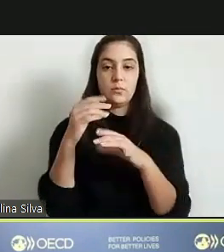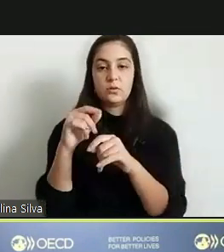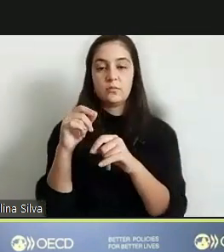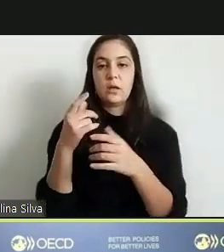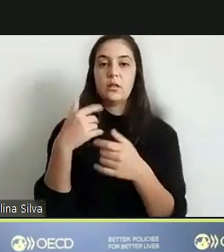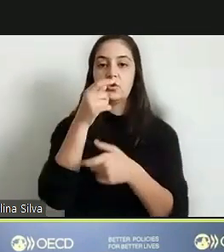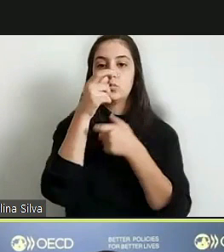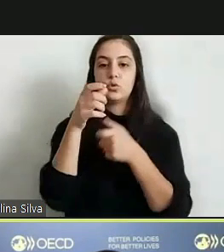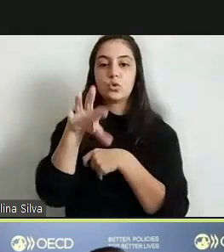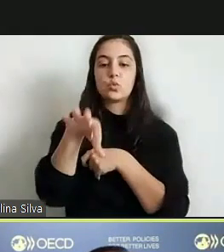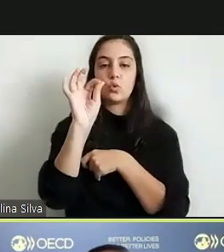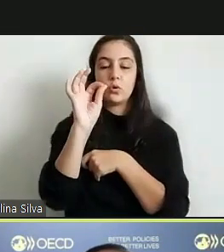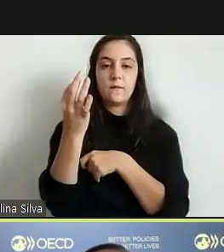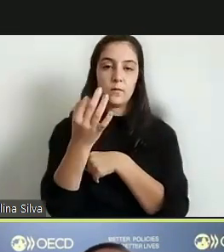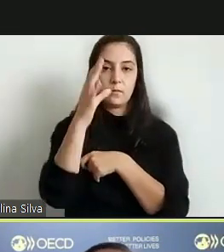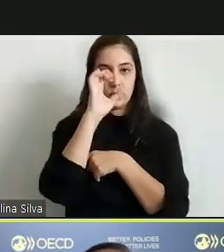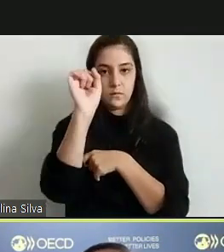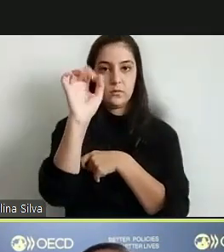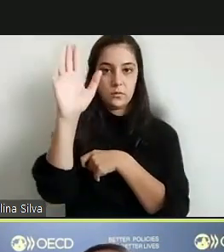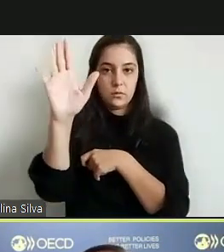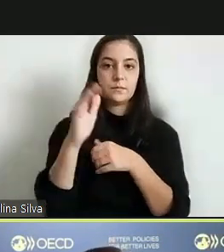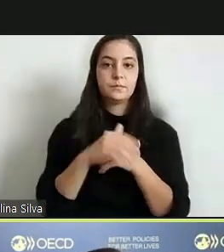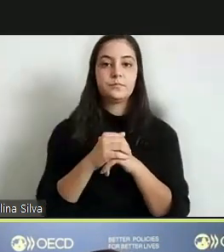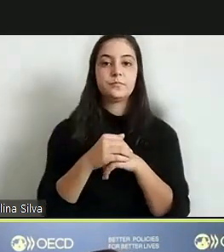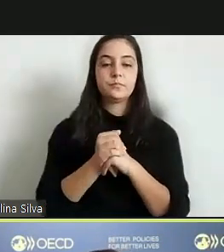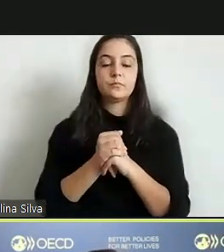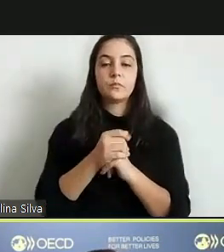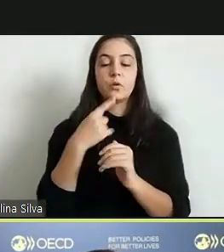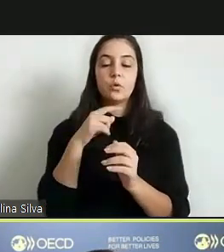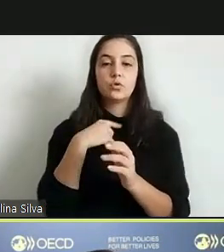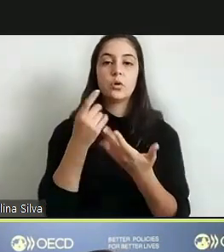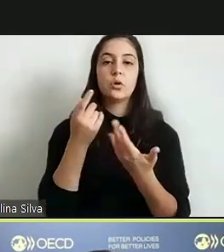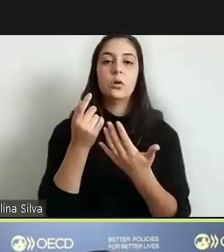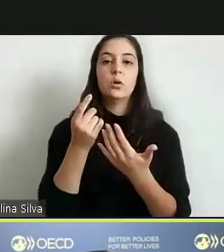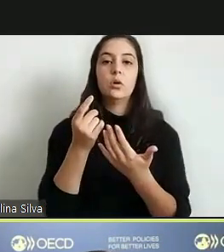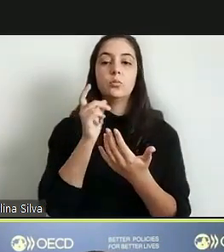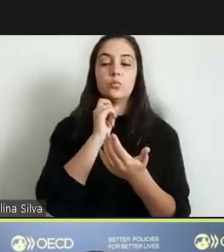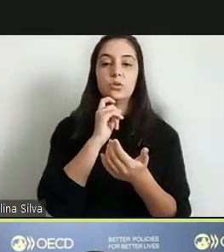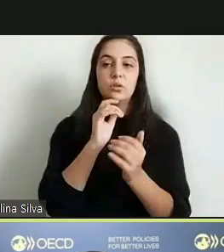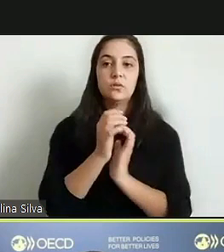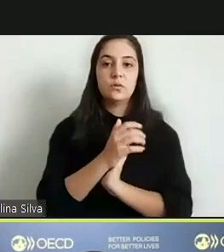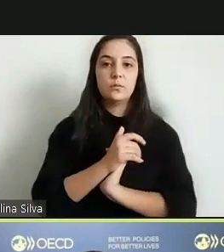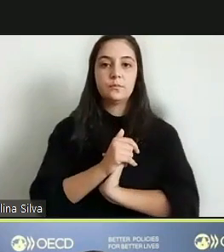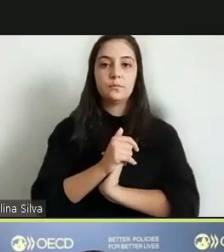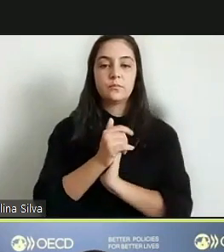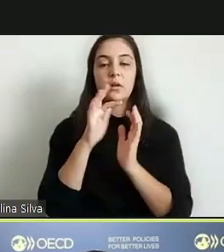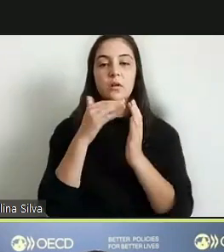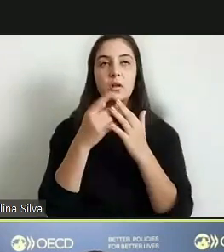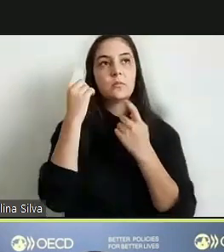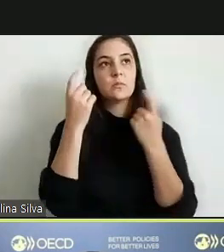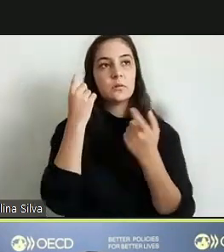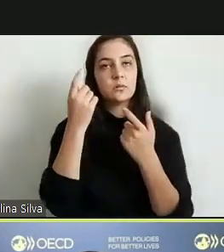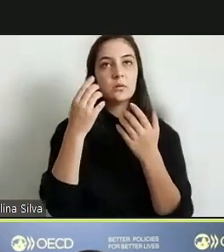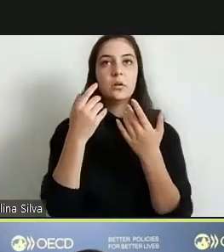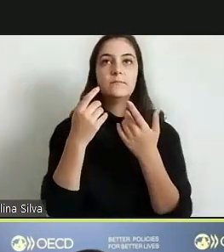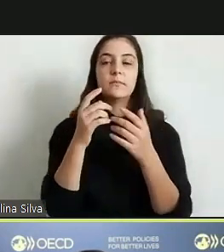electos. Y si bien presenté resultados positivos en cuanto a la fiabilidad, los hallazgos también muestran que esto